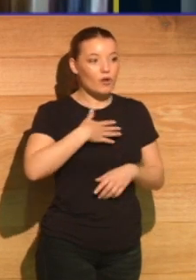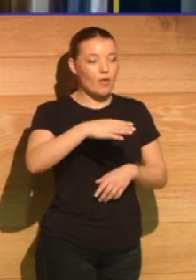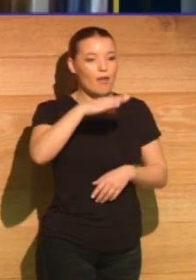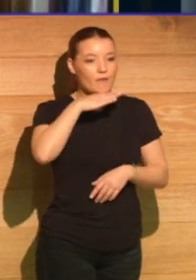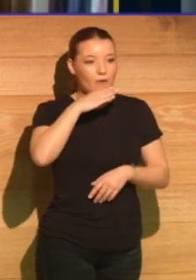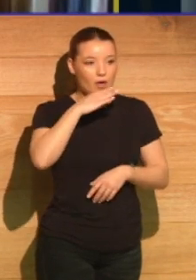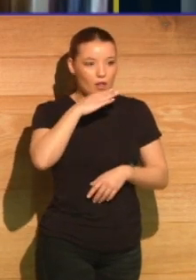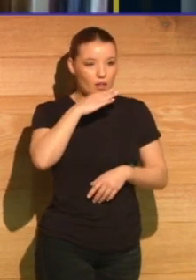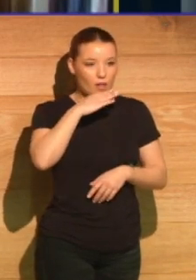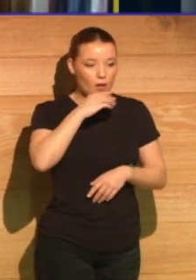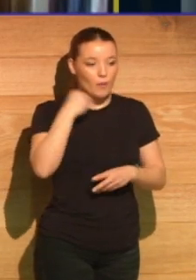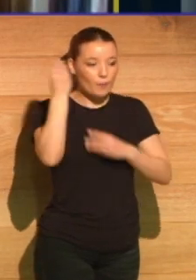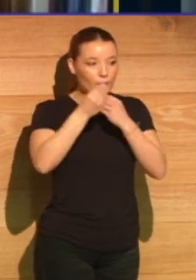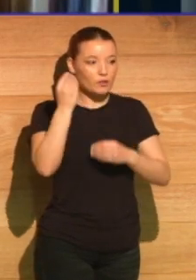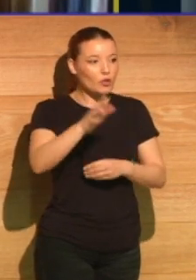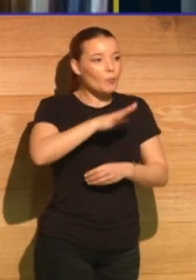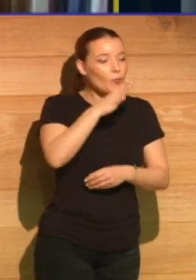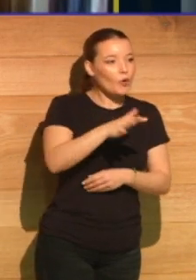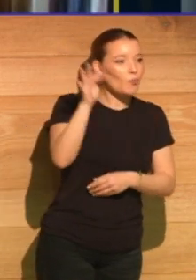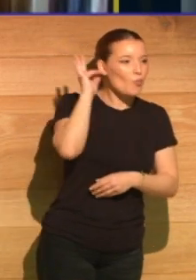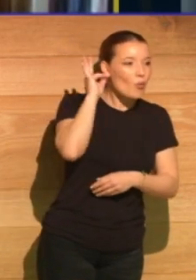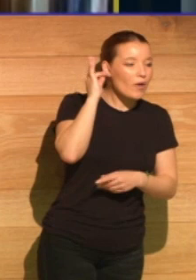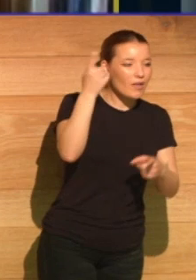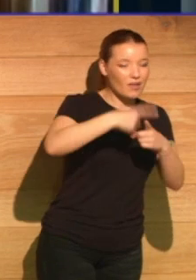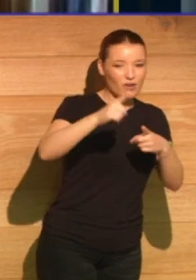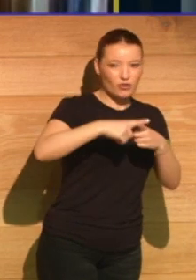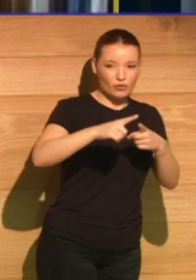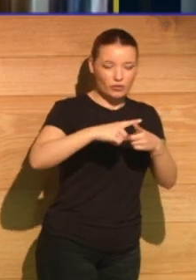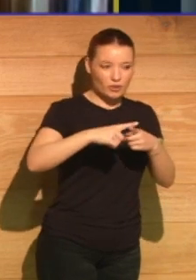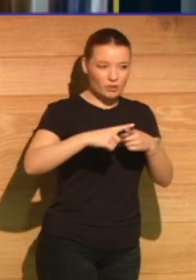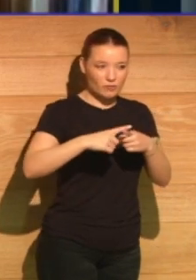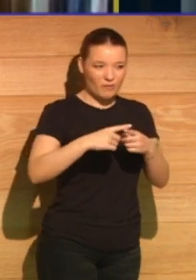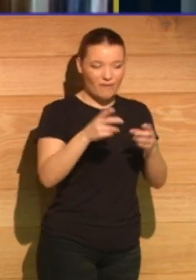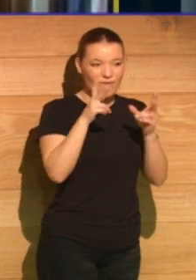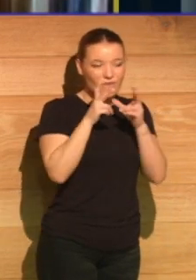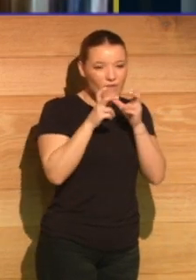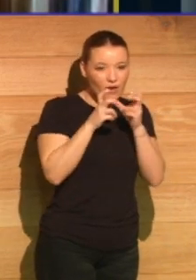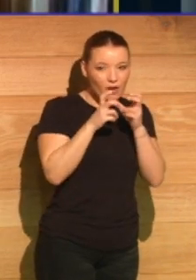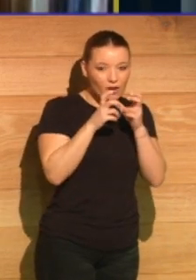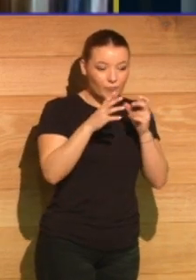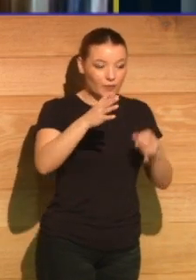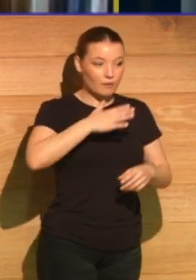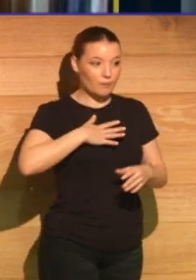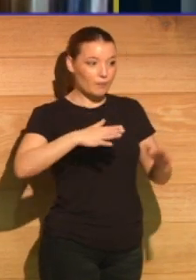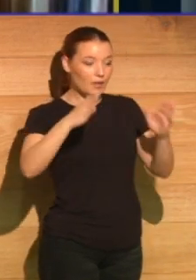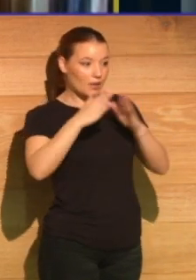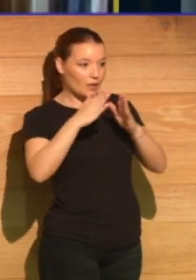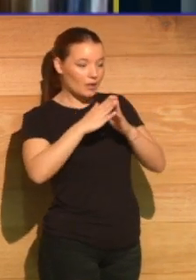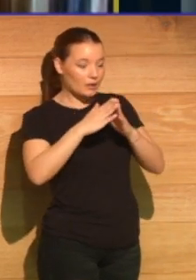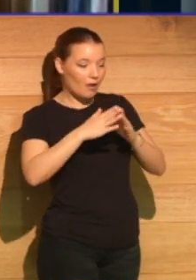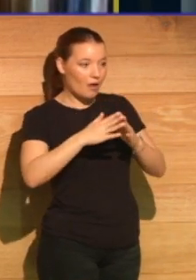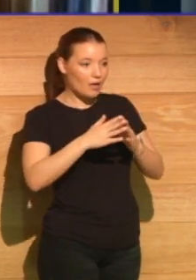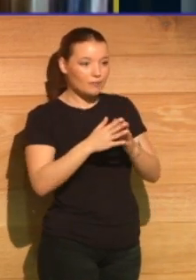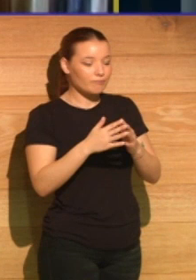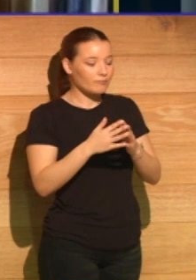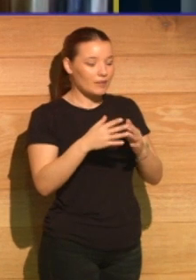cosas solo por ser mujer. Porque claro, yo en mi casa al revés, ¿no? Siempre me animaban. Mi padre encantadísimo que a mí me